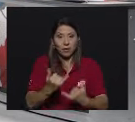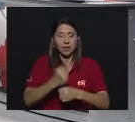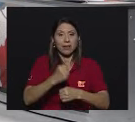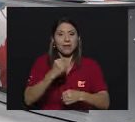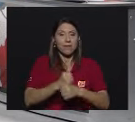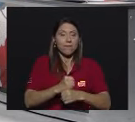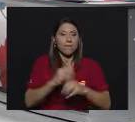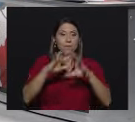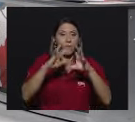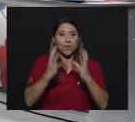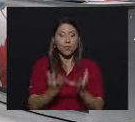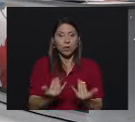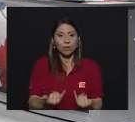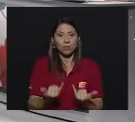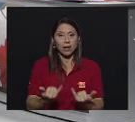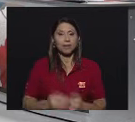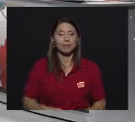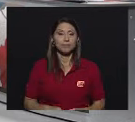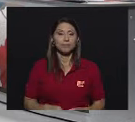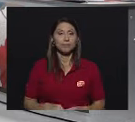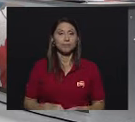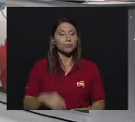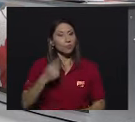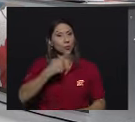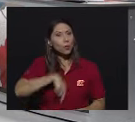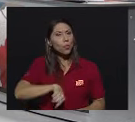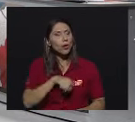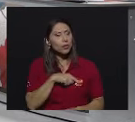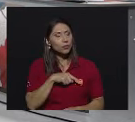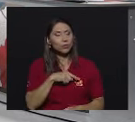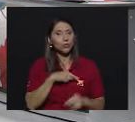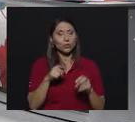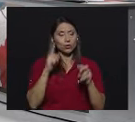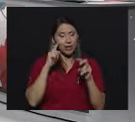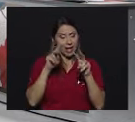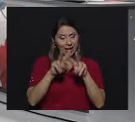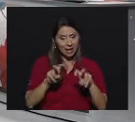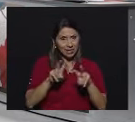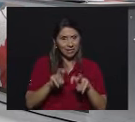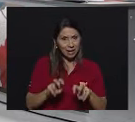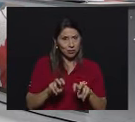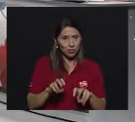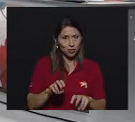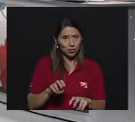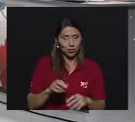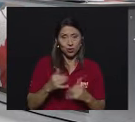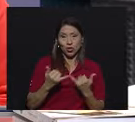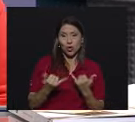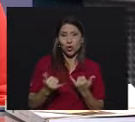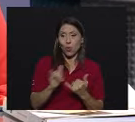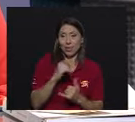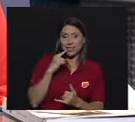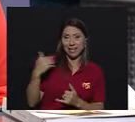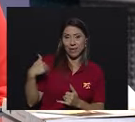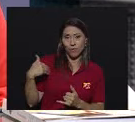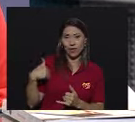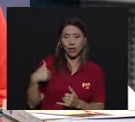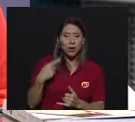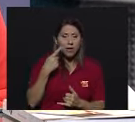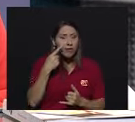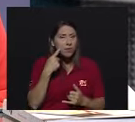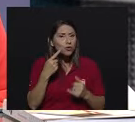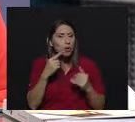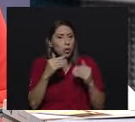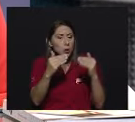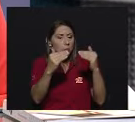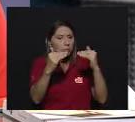el actual. Cuando nosotros analizamos, a propósito de esto que señala Dago, Berto, sobre este bajo